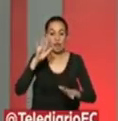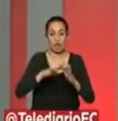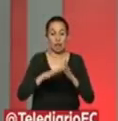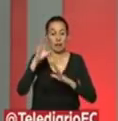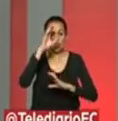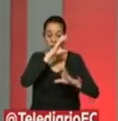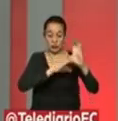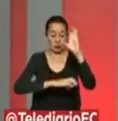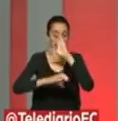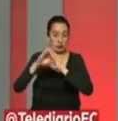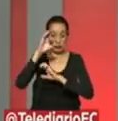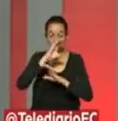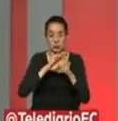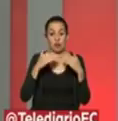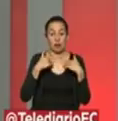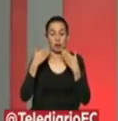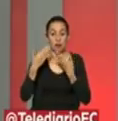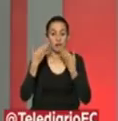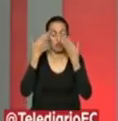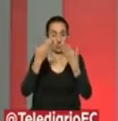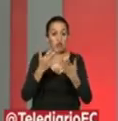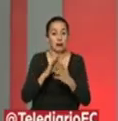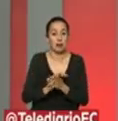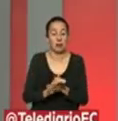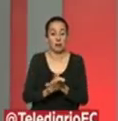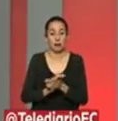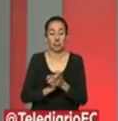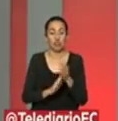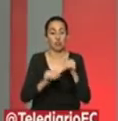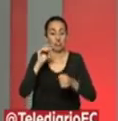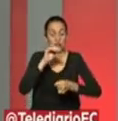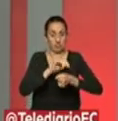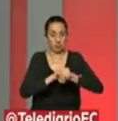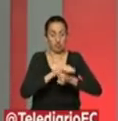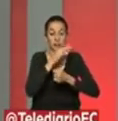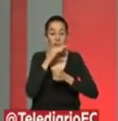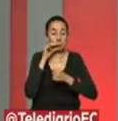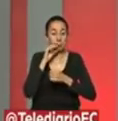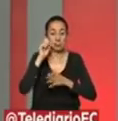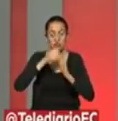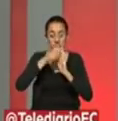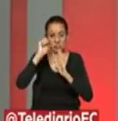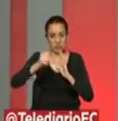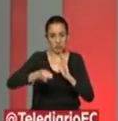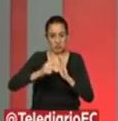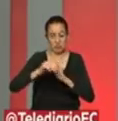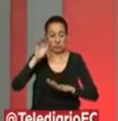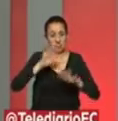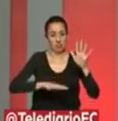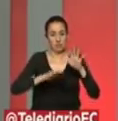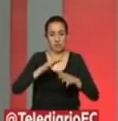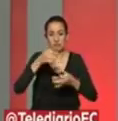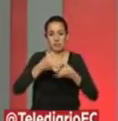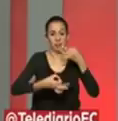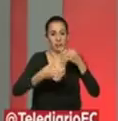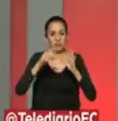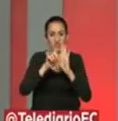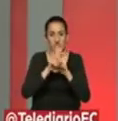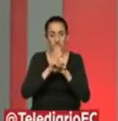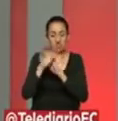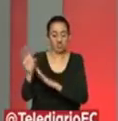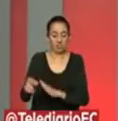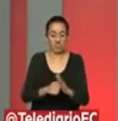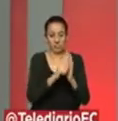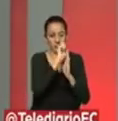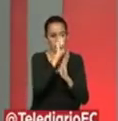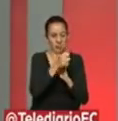en mi humilde opinión, si es que la censura se diese, a la Procuraduría General del Estado para que nos responda. En términos jurídicos, no se olvide que el procurador es del